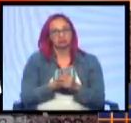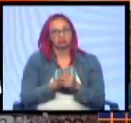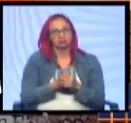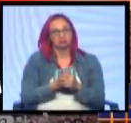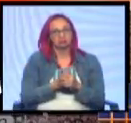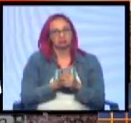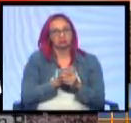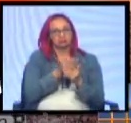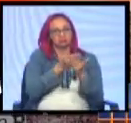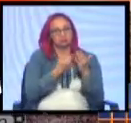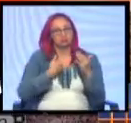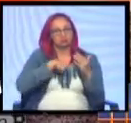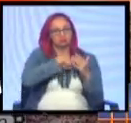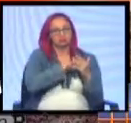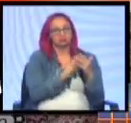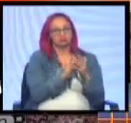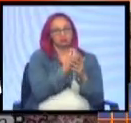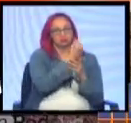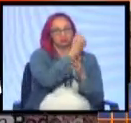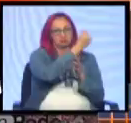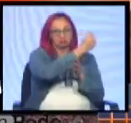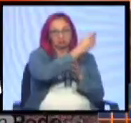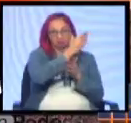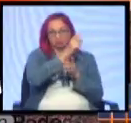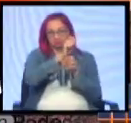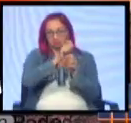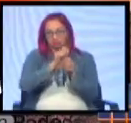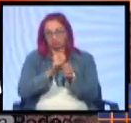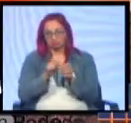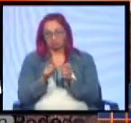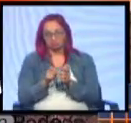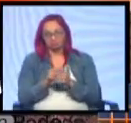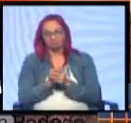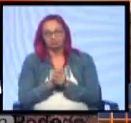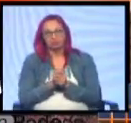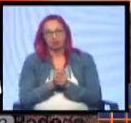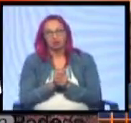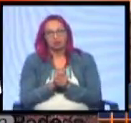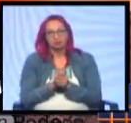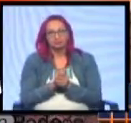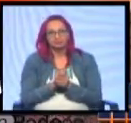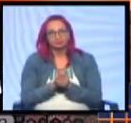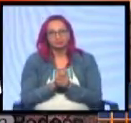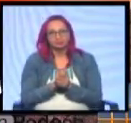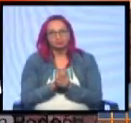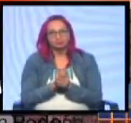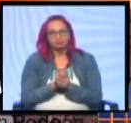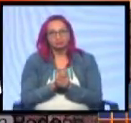Usted sabe lo que nosotros ganamos, un 11 y un punto de un 12%.